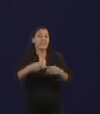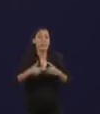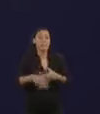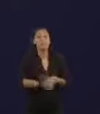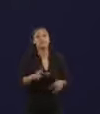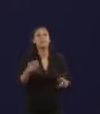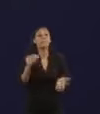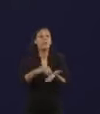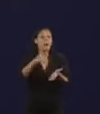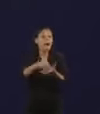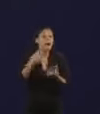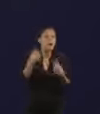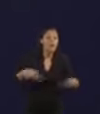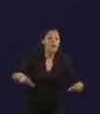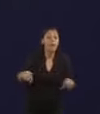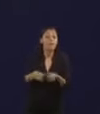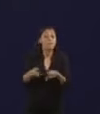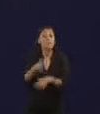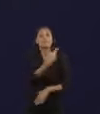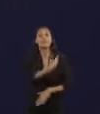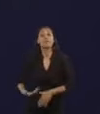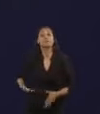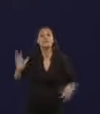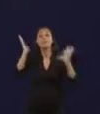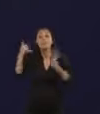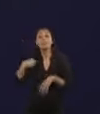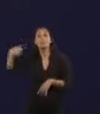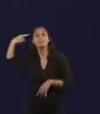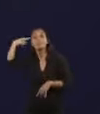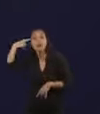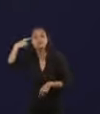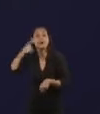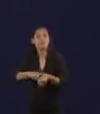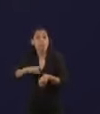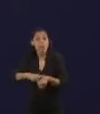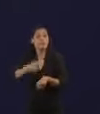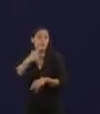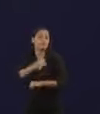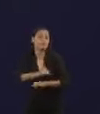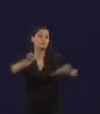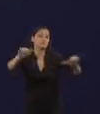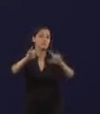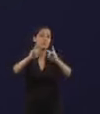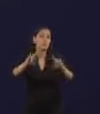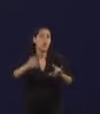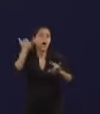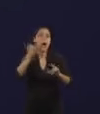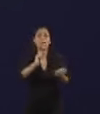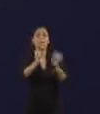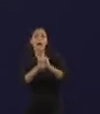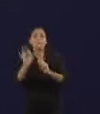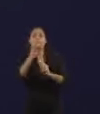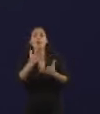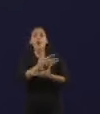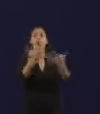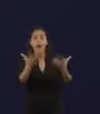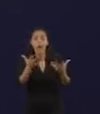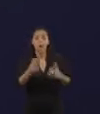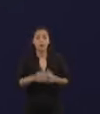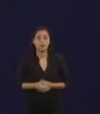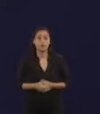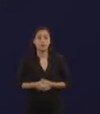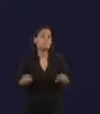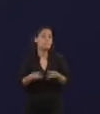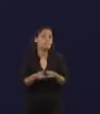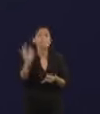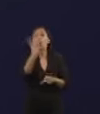Cuando el presidente crea conveniente va va a anunciar lo que los cambios y en tal caso los los